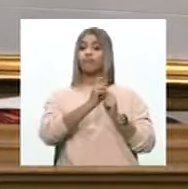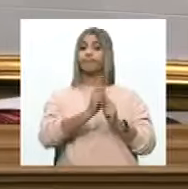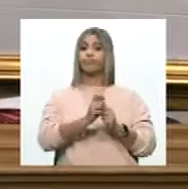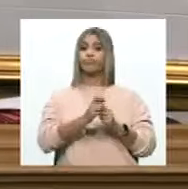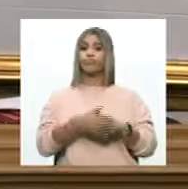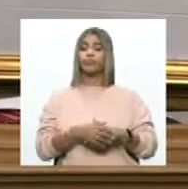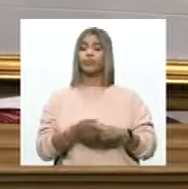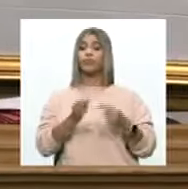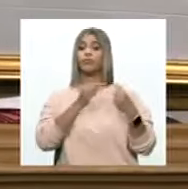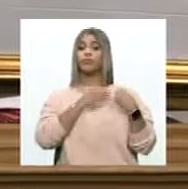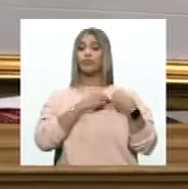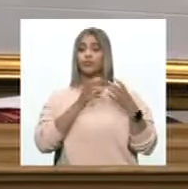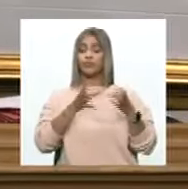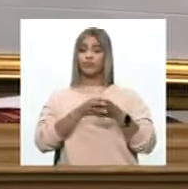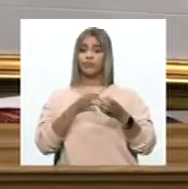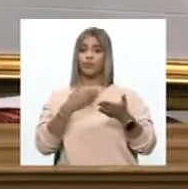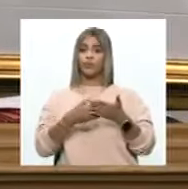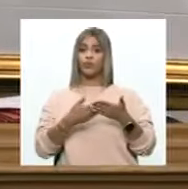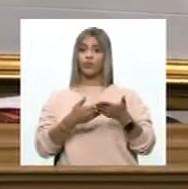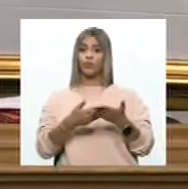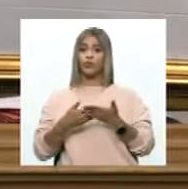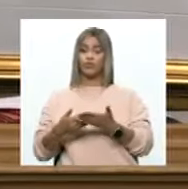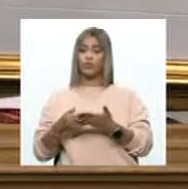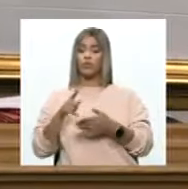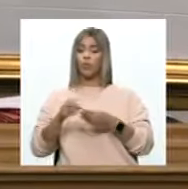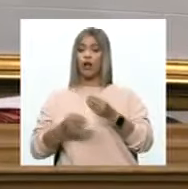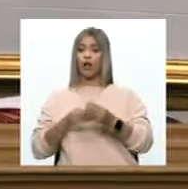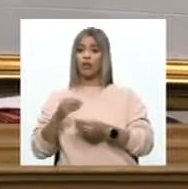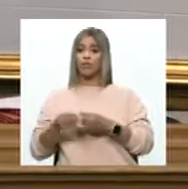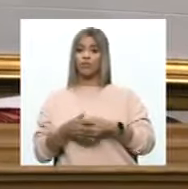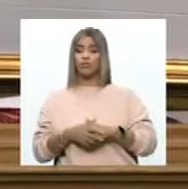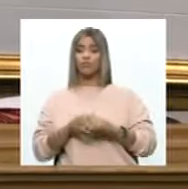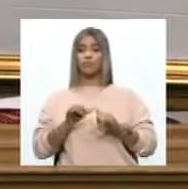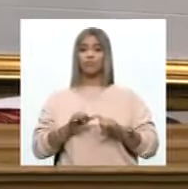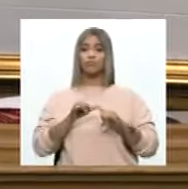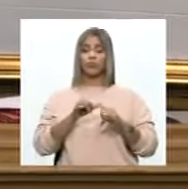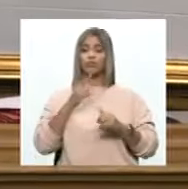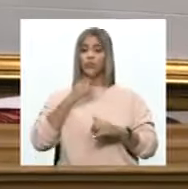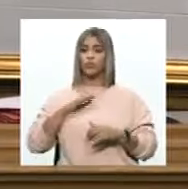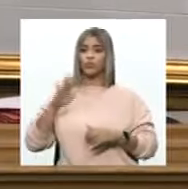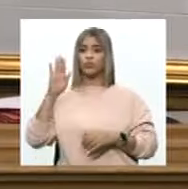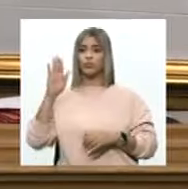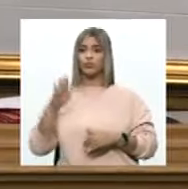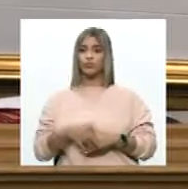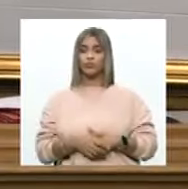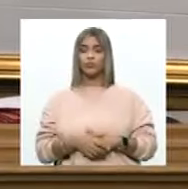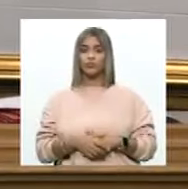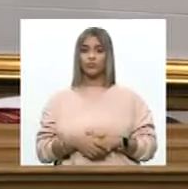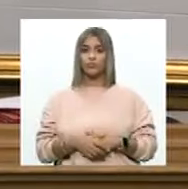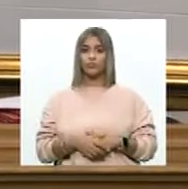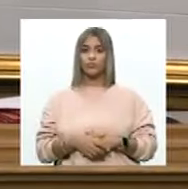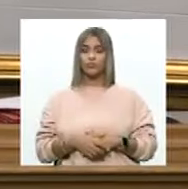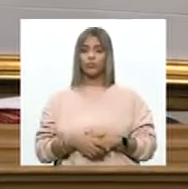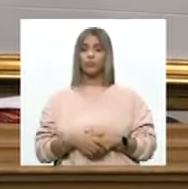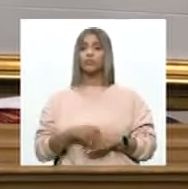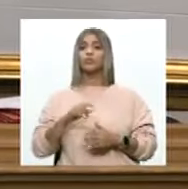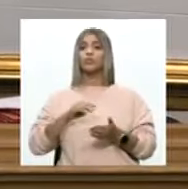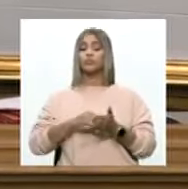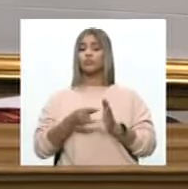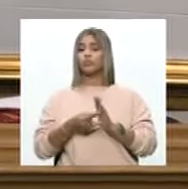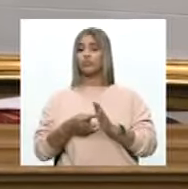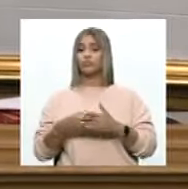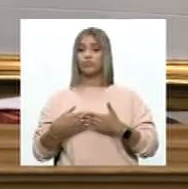del correspondiente comité de postulaciones para proceder a su juramentación. En consideración,